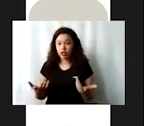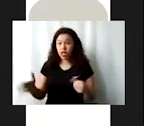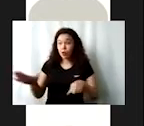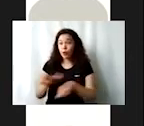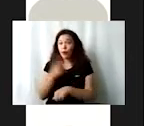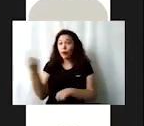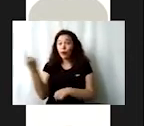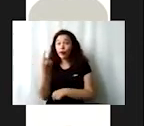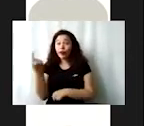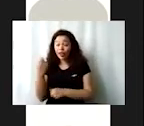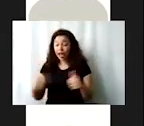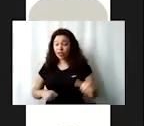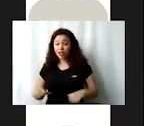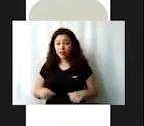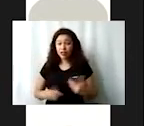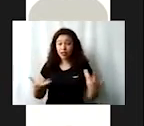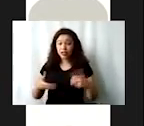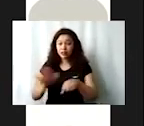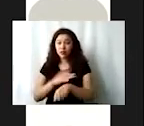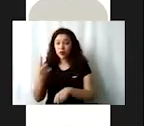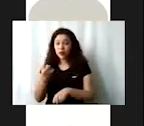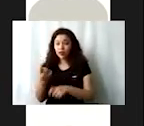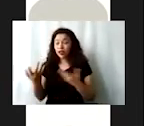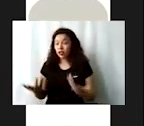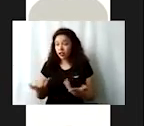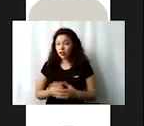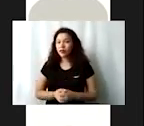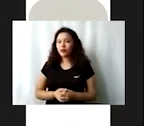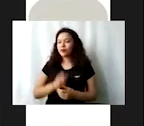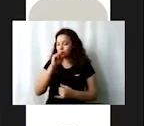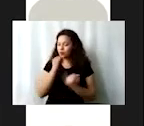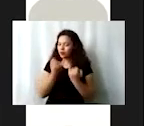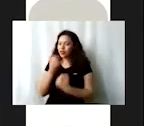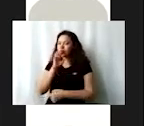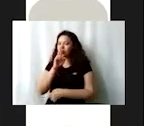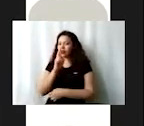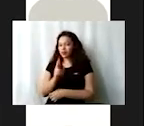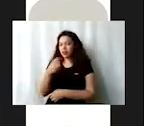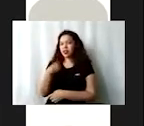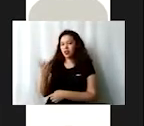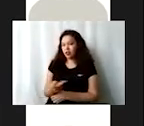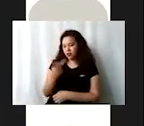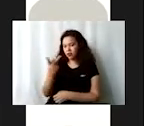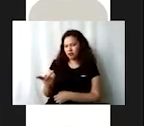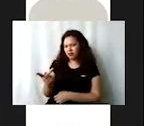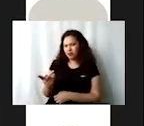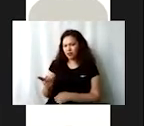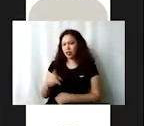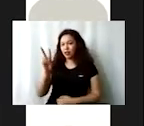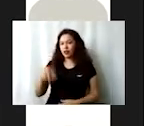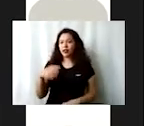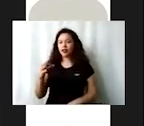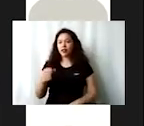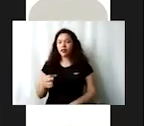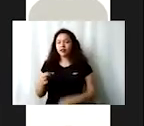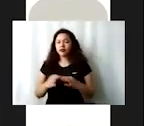hace esta actividad? ¿No? El por qué responde también a esta pregunta que yo les hice, ¿qué es realmente importante